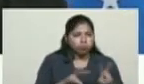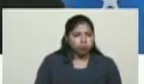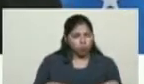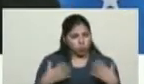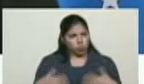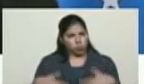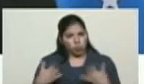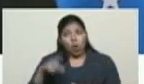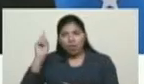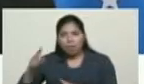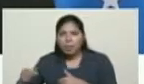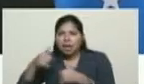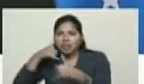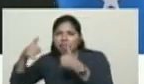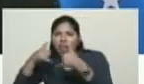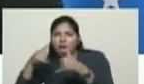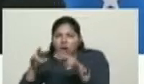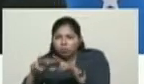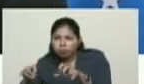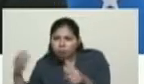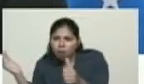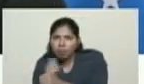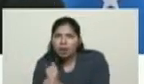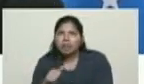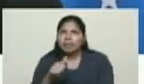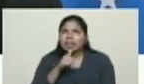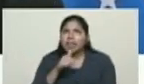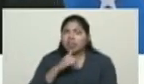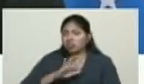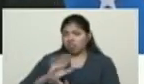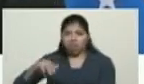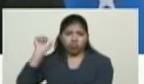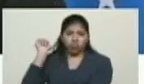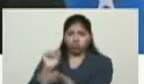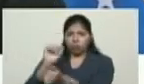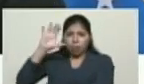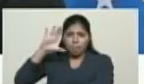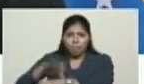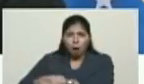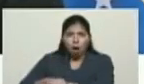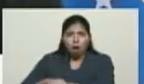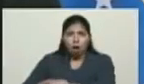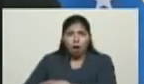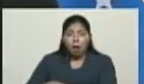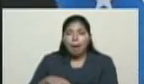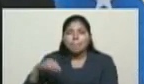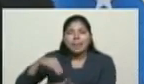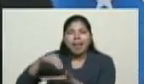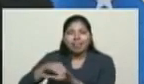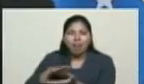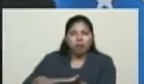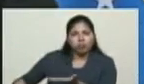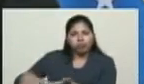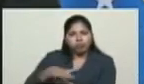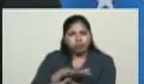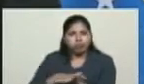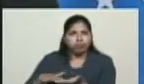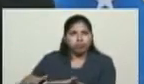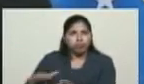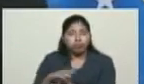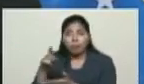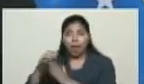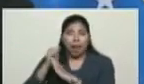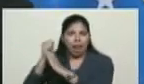telefónico nos permitió dar con la ubicación y captura en los valles del Tuy, Estado Miranda, de uno de los jefes de